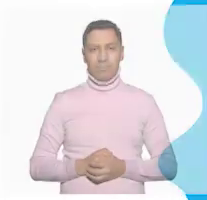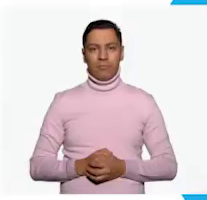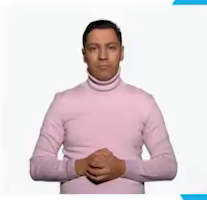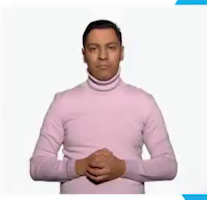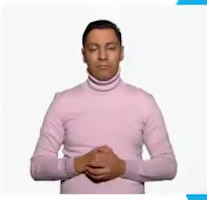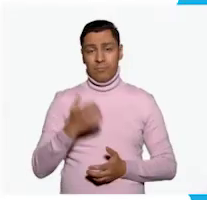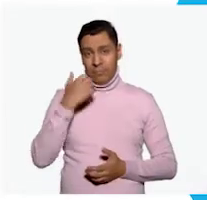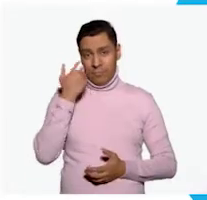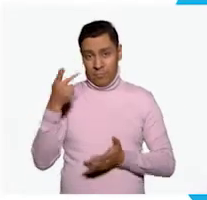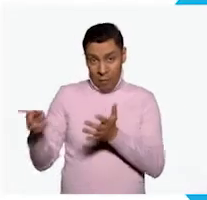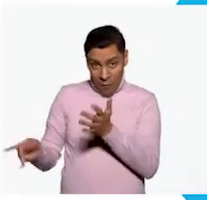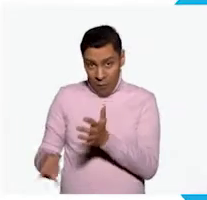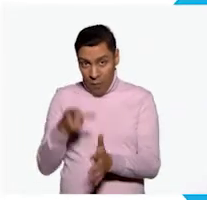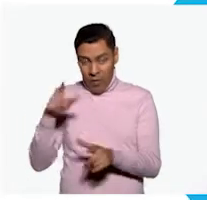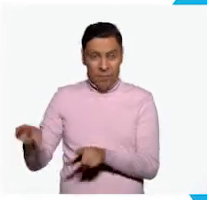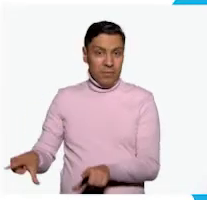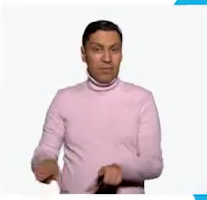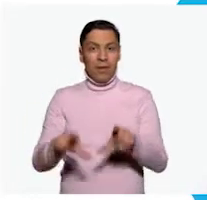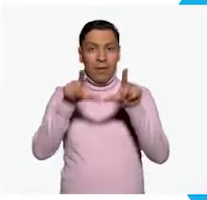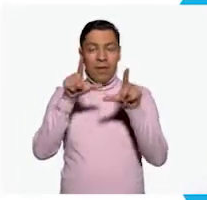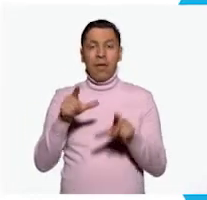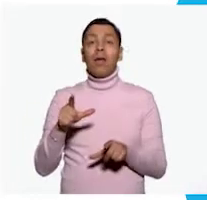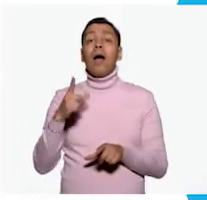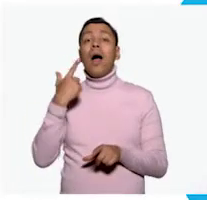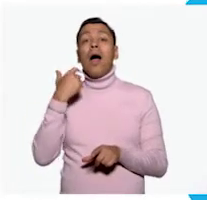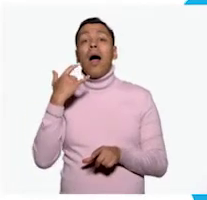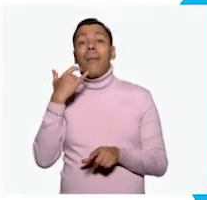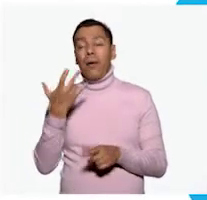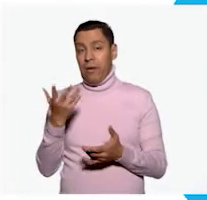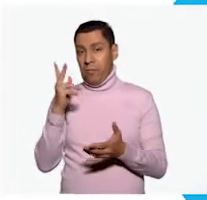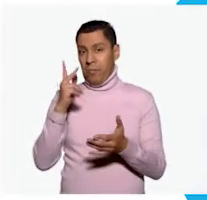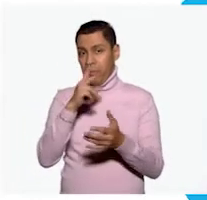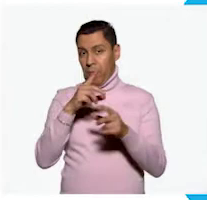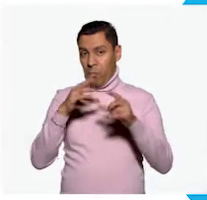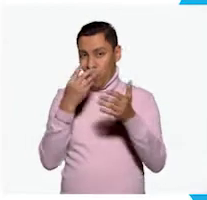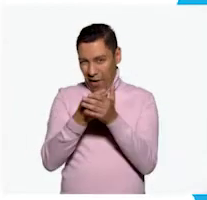Si quieres volver a ver los programas de Aprende en Casa, los puedes